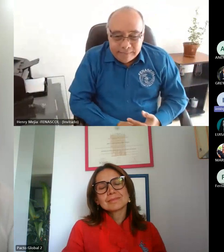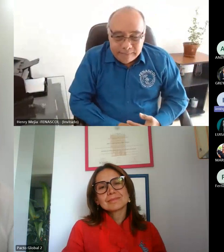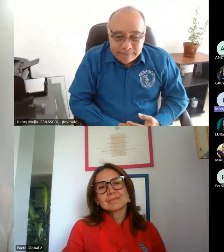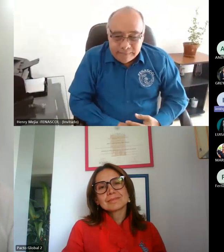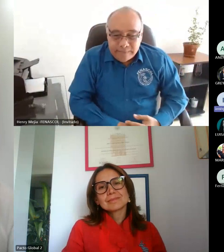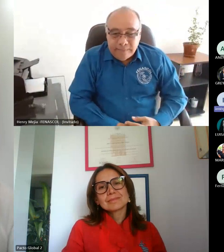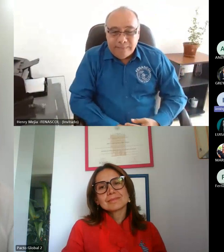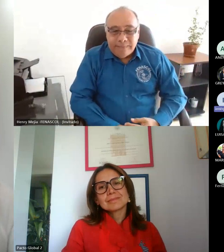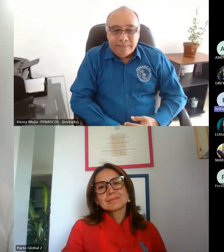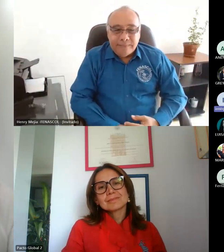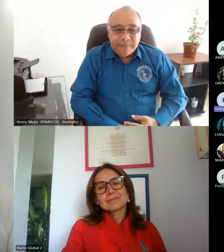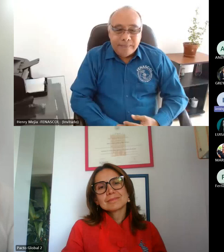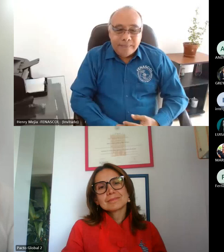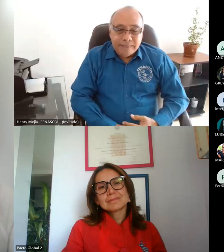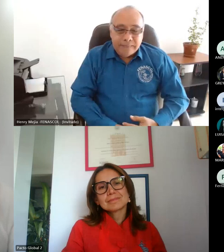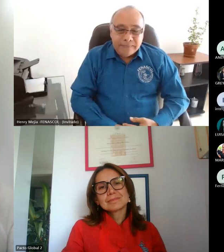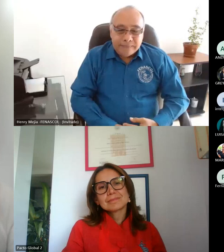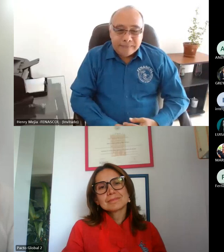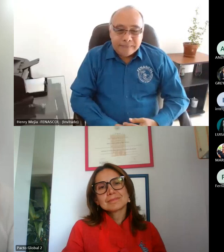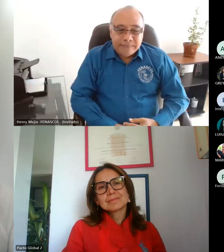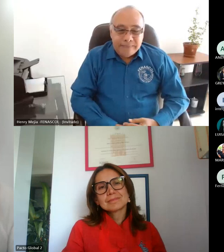derrumba la